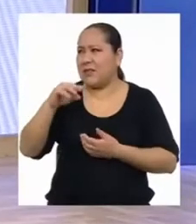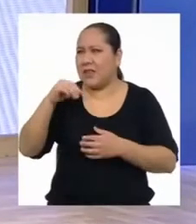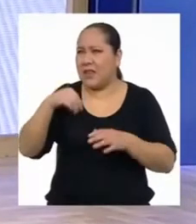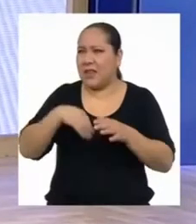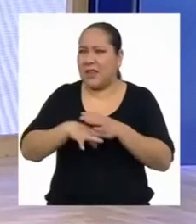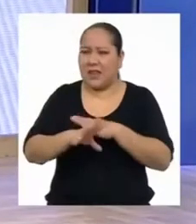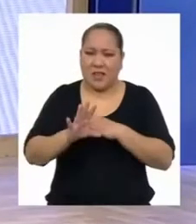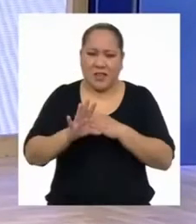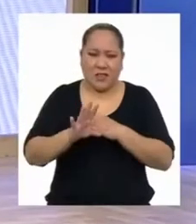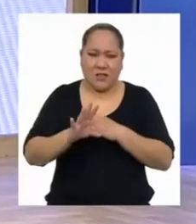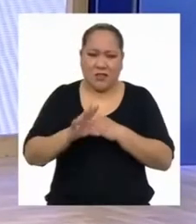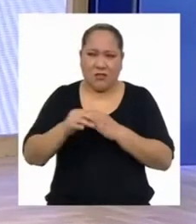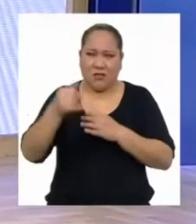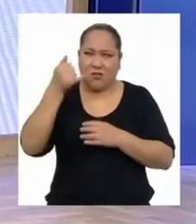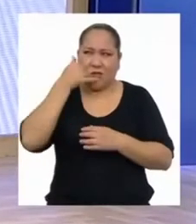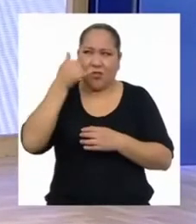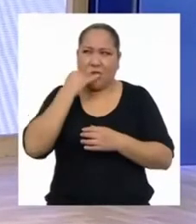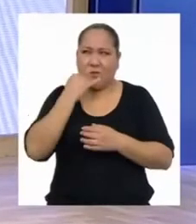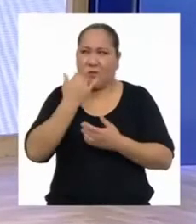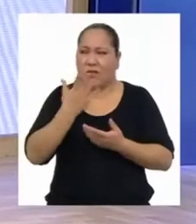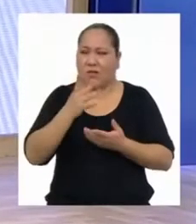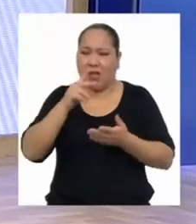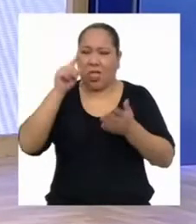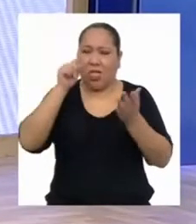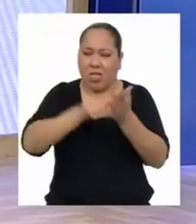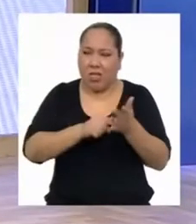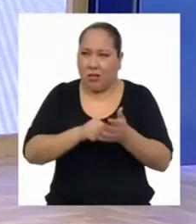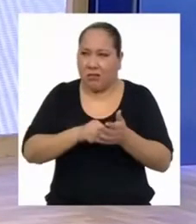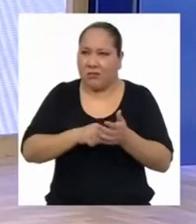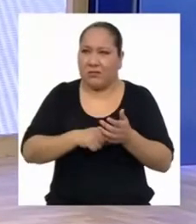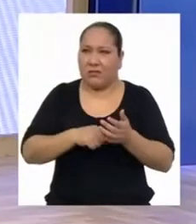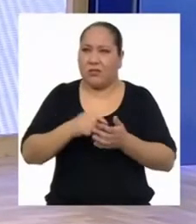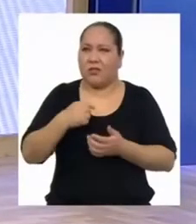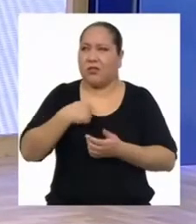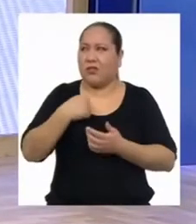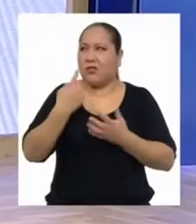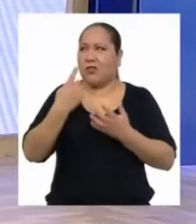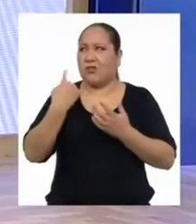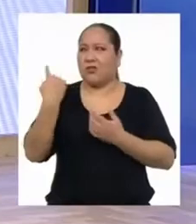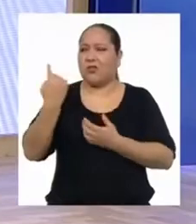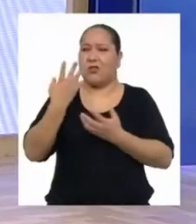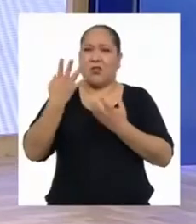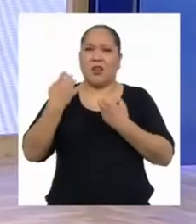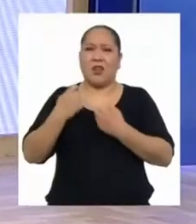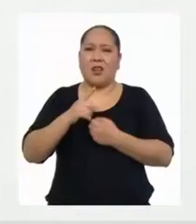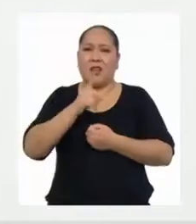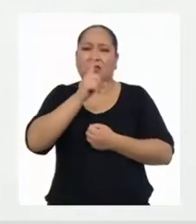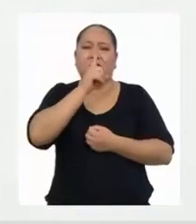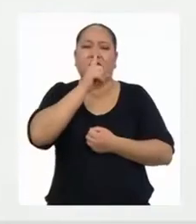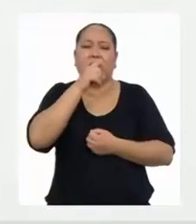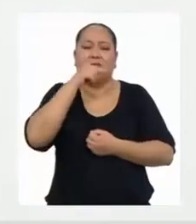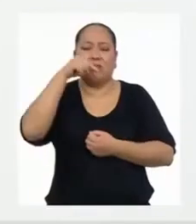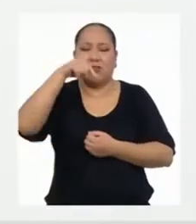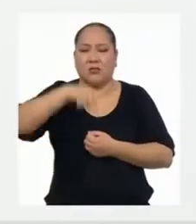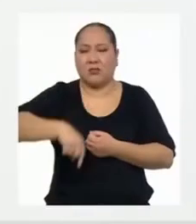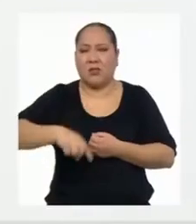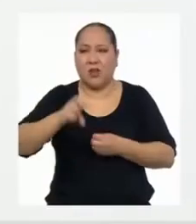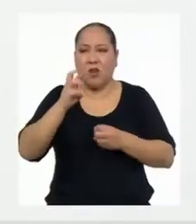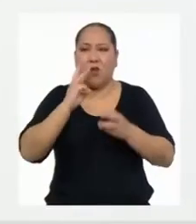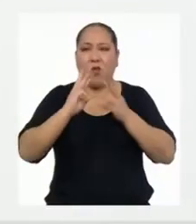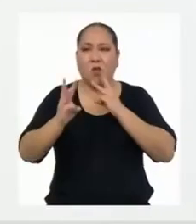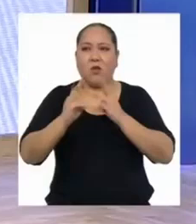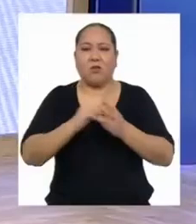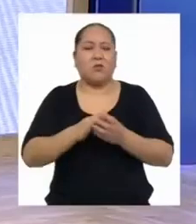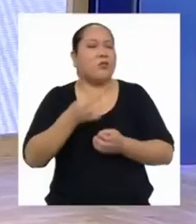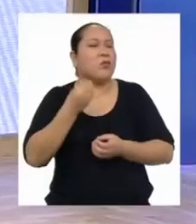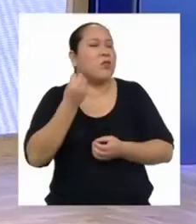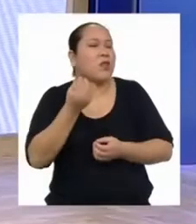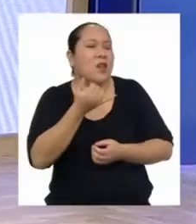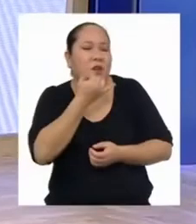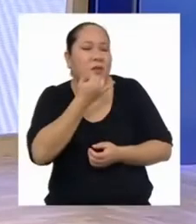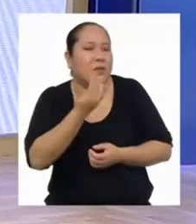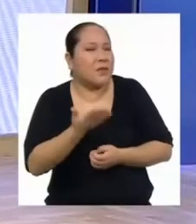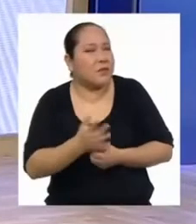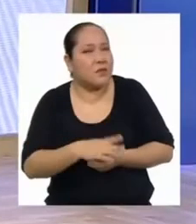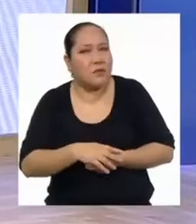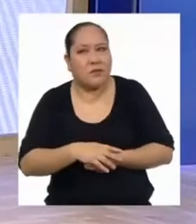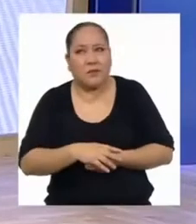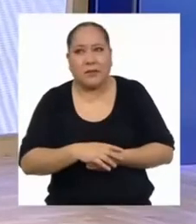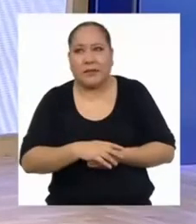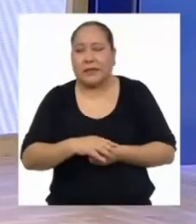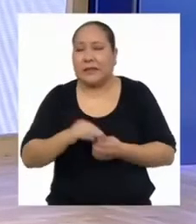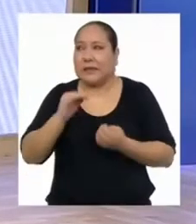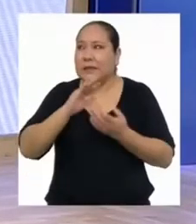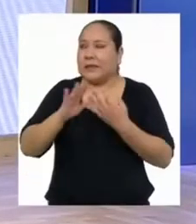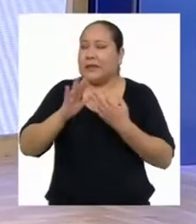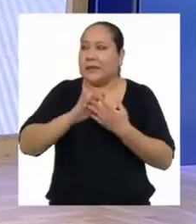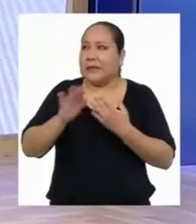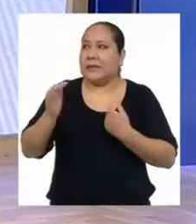apreté el botón de contestar sin querer. Yo solo quería silenciar un momento el WhatsApp. ¿Y por qué? Perdón, es